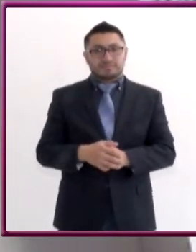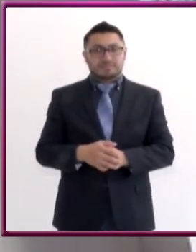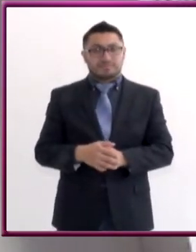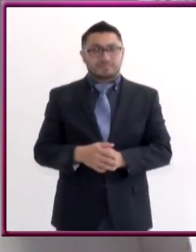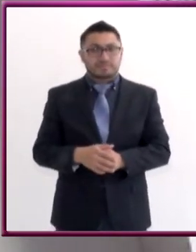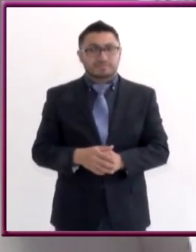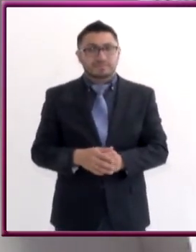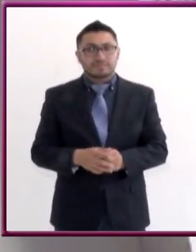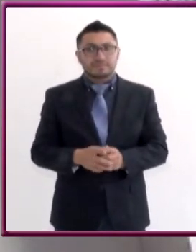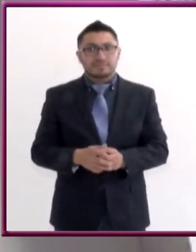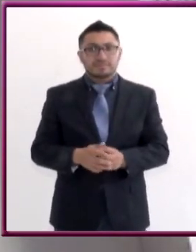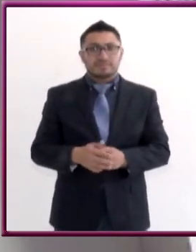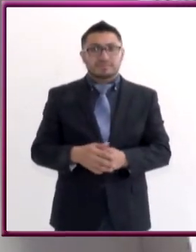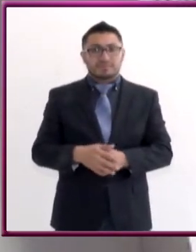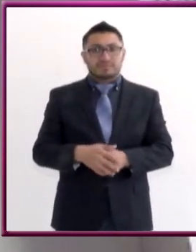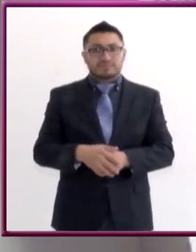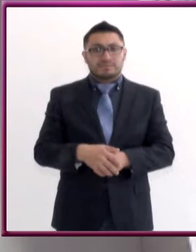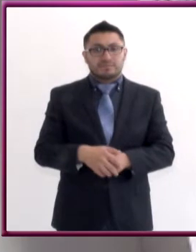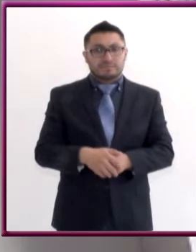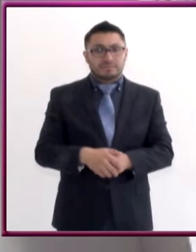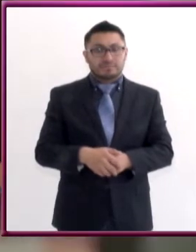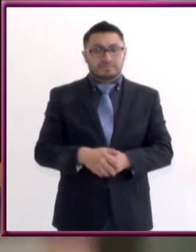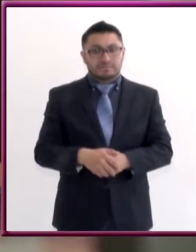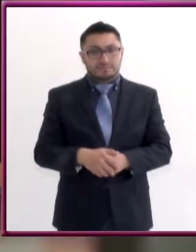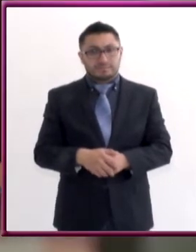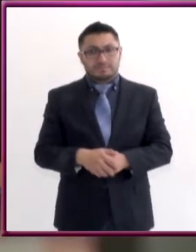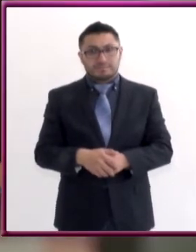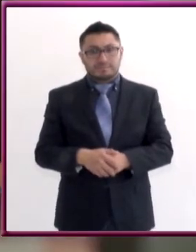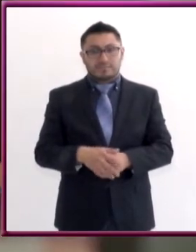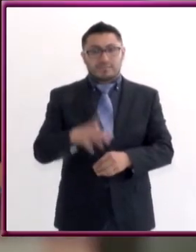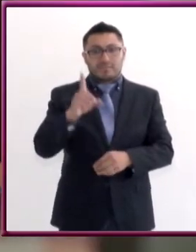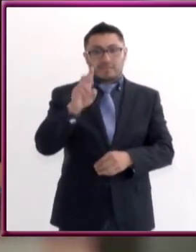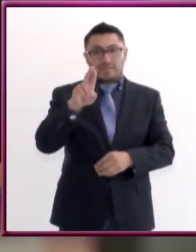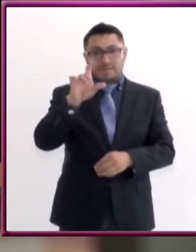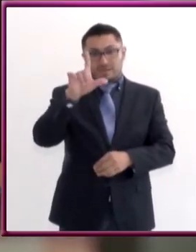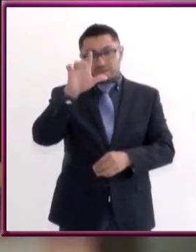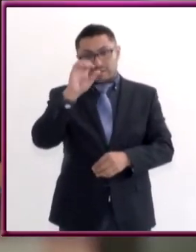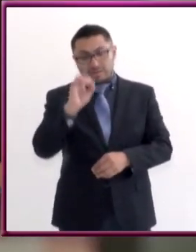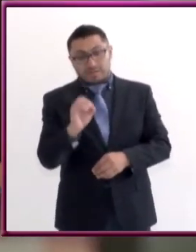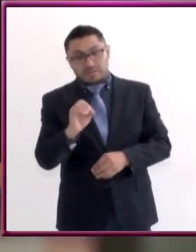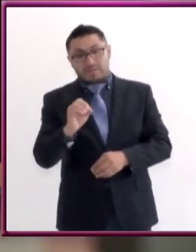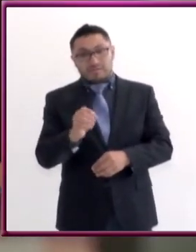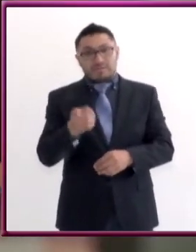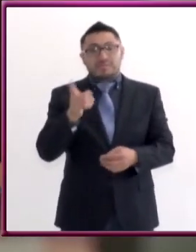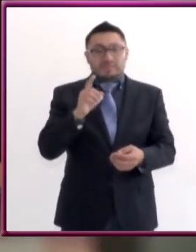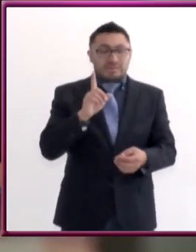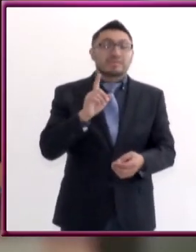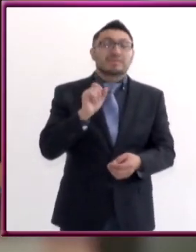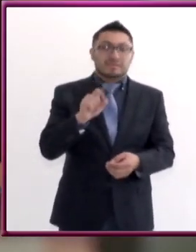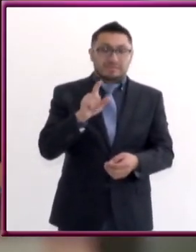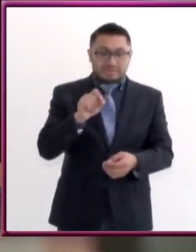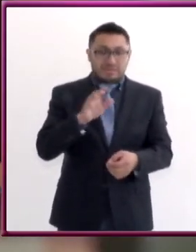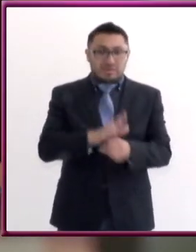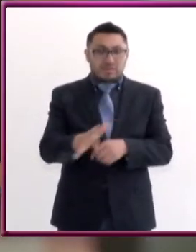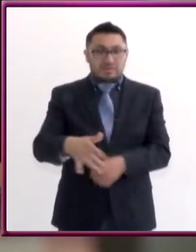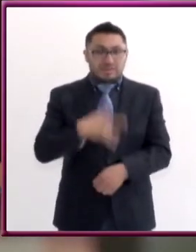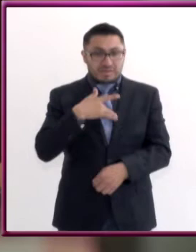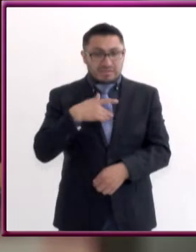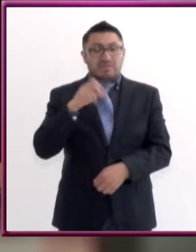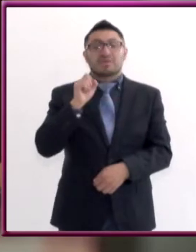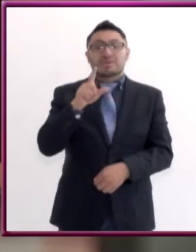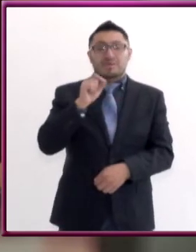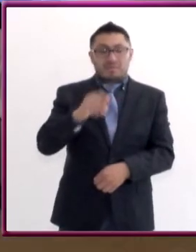al objeto o a la persona, ¿no? El duelo no solo comprende lo que sentimos, sino también lo que hacemos y